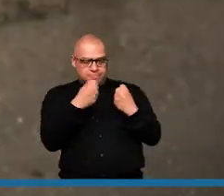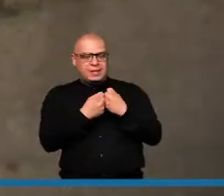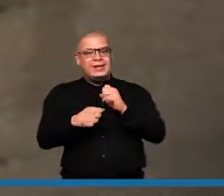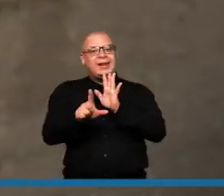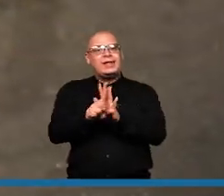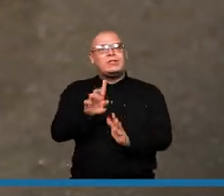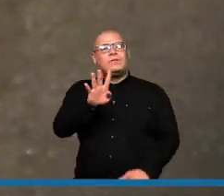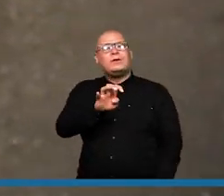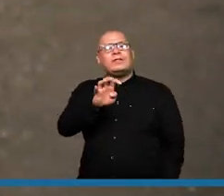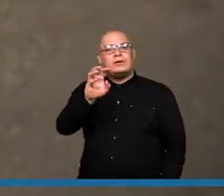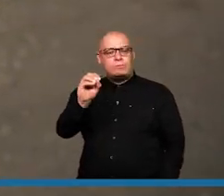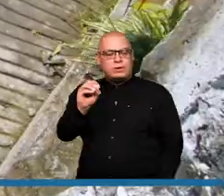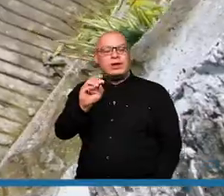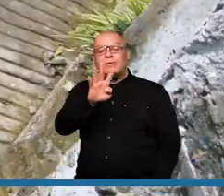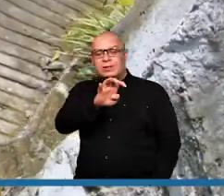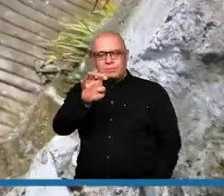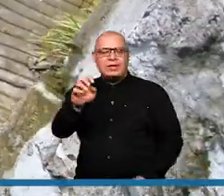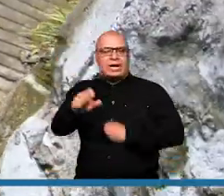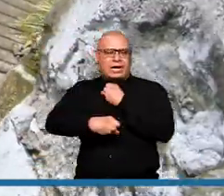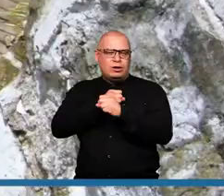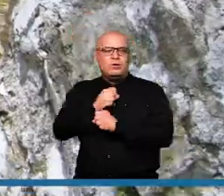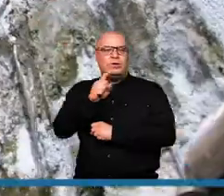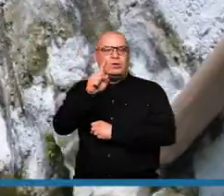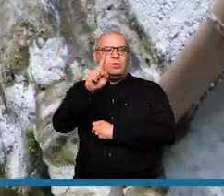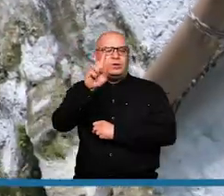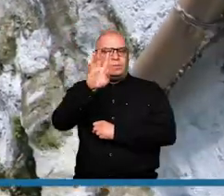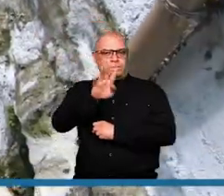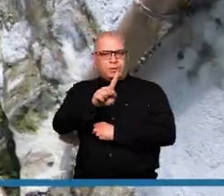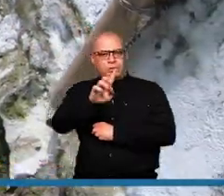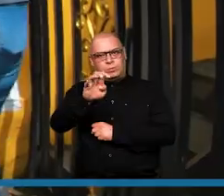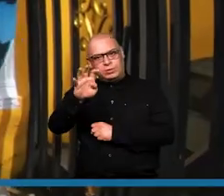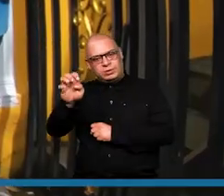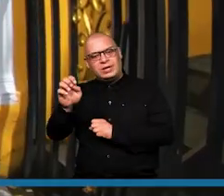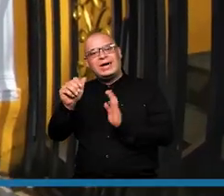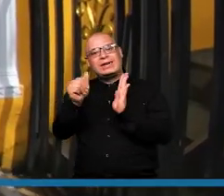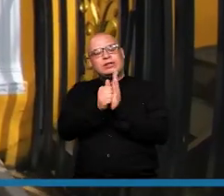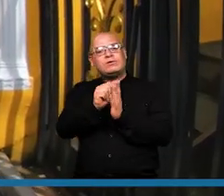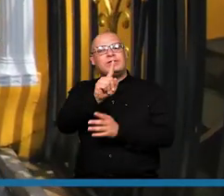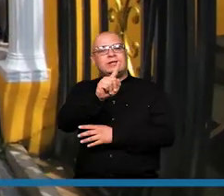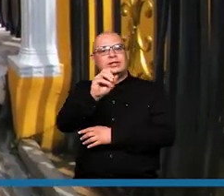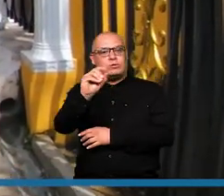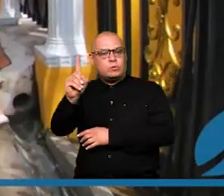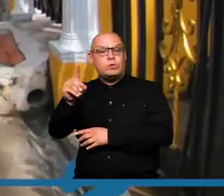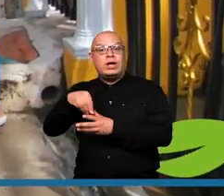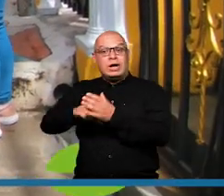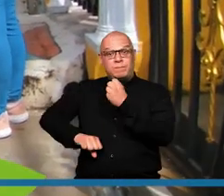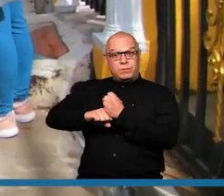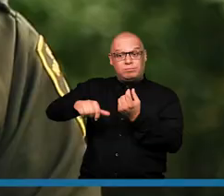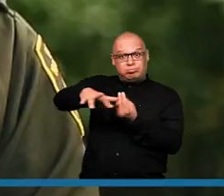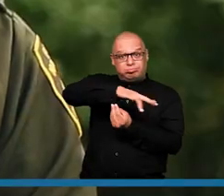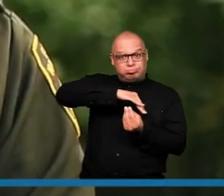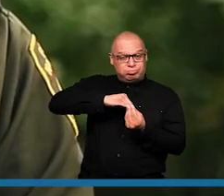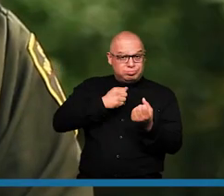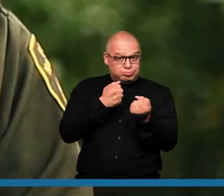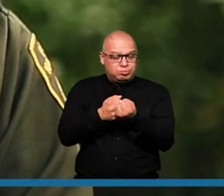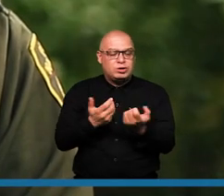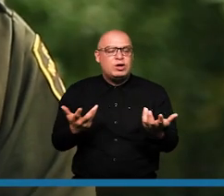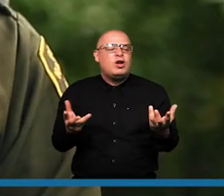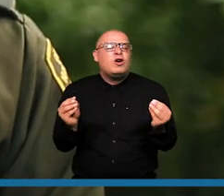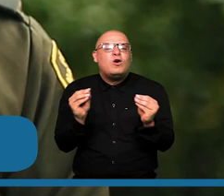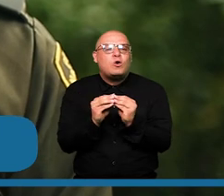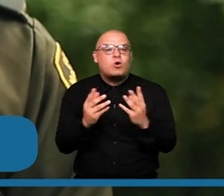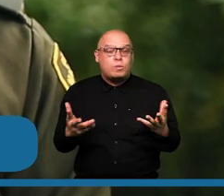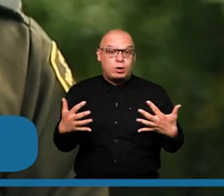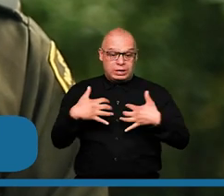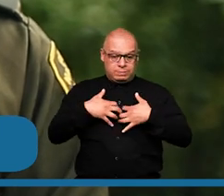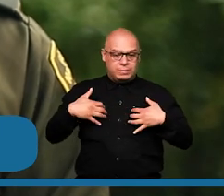Ley 99 del 93, en su artículo 101, somos el apoyo a la autoridad ambiental. Nos articulamos de varias maneras. En el tema de